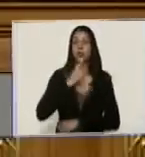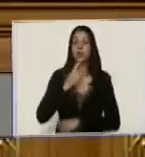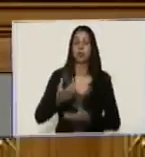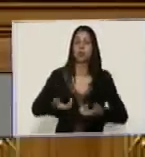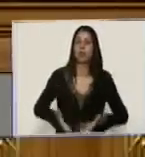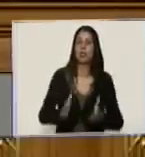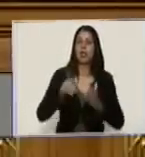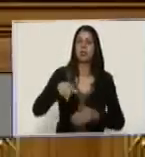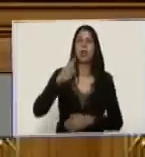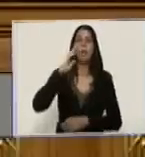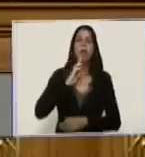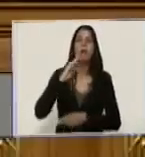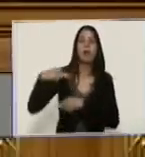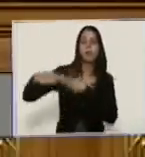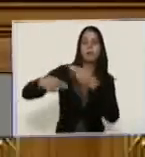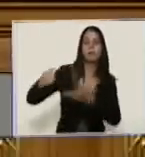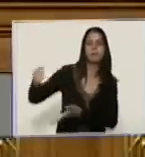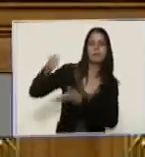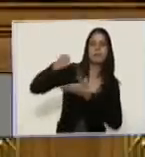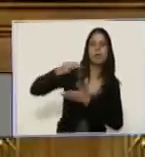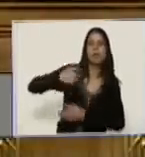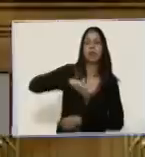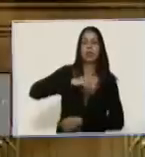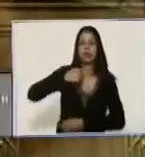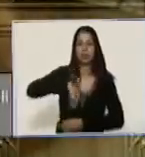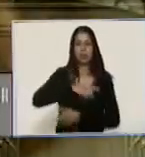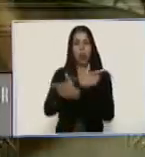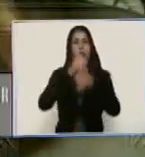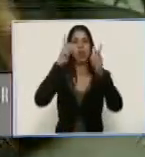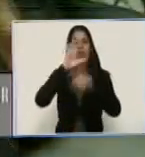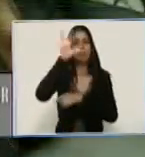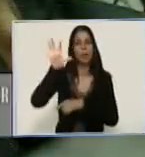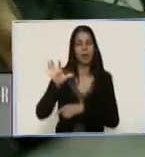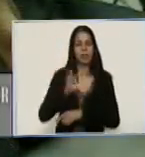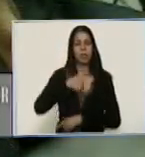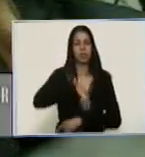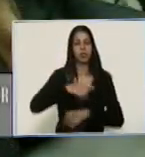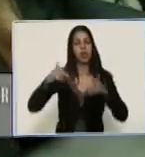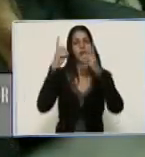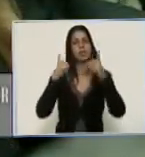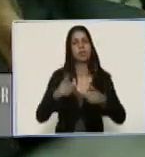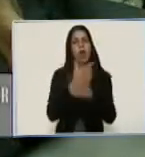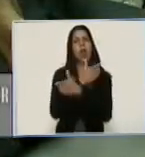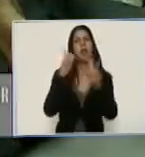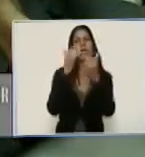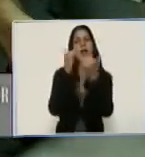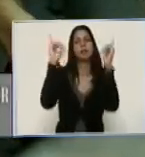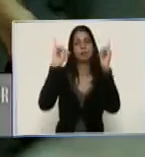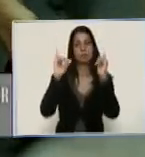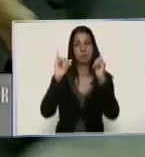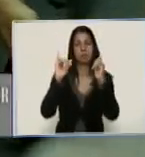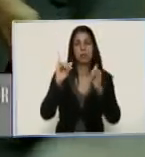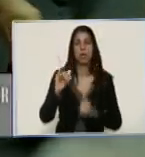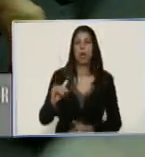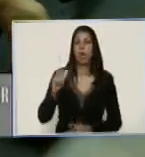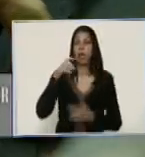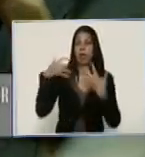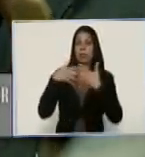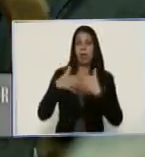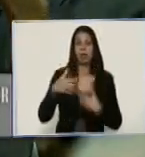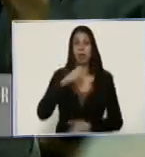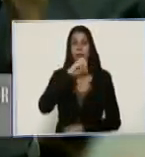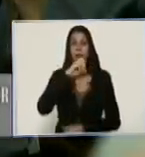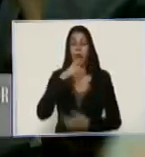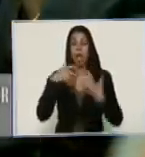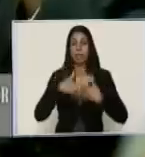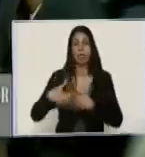libertadores, porque libertamos naciones, pero sobre todo porque decidimos ser libres y soberanos, y eso nunca nos lo van a perdonar. Así que bueno,